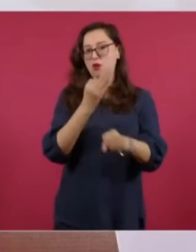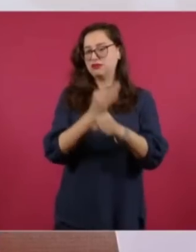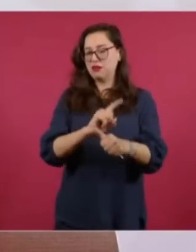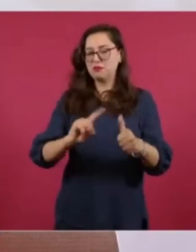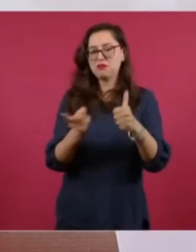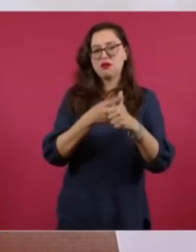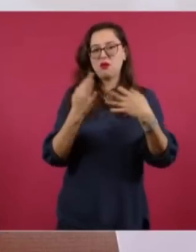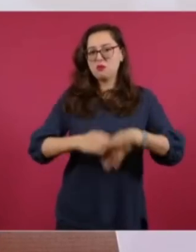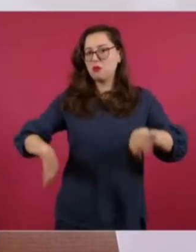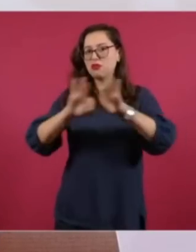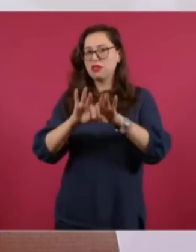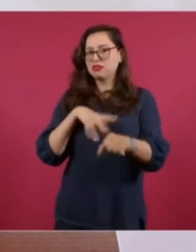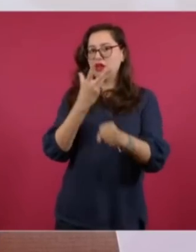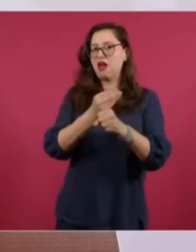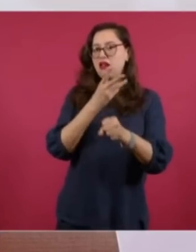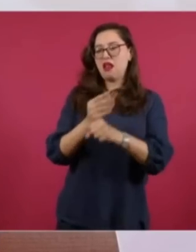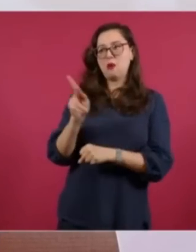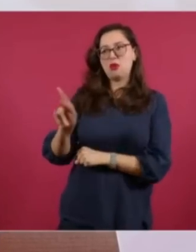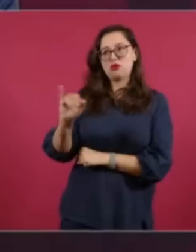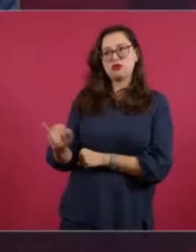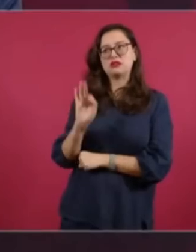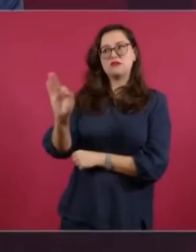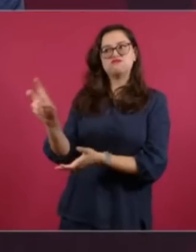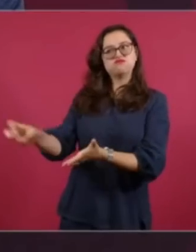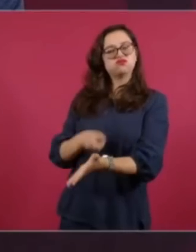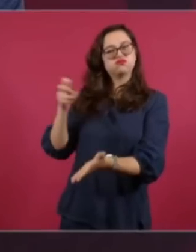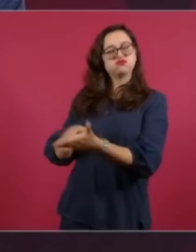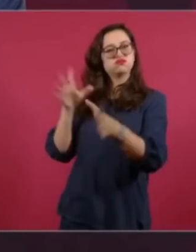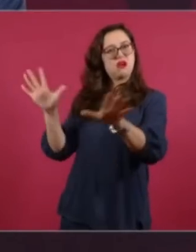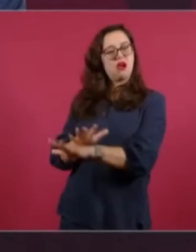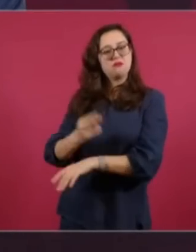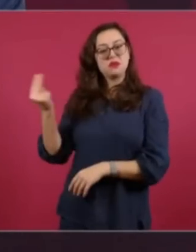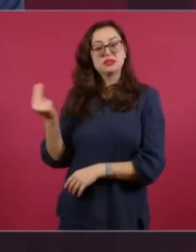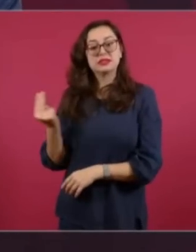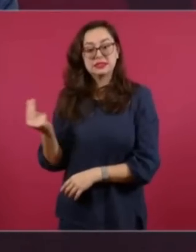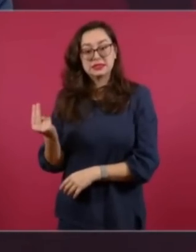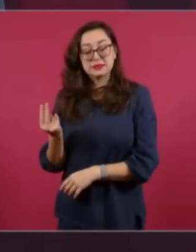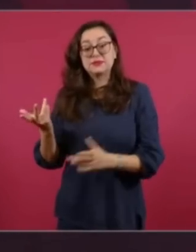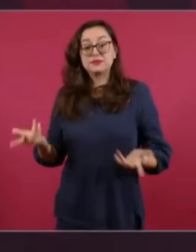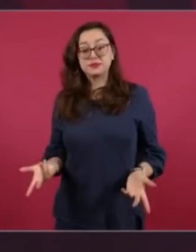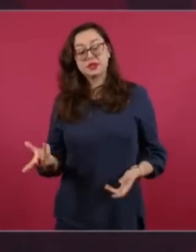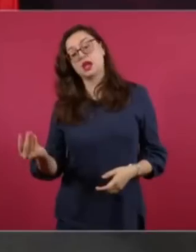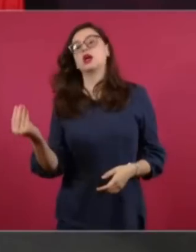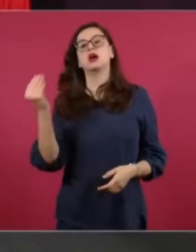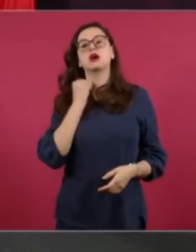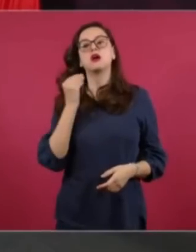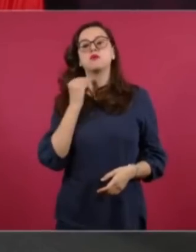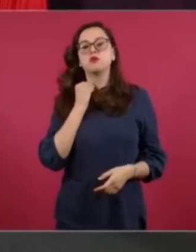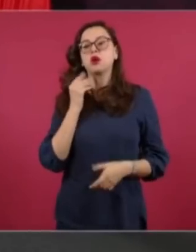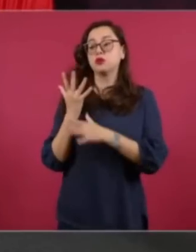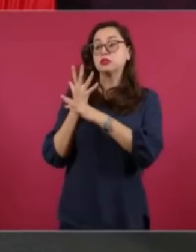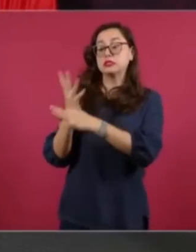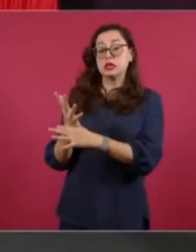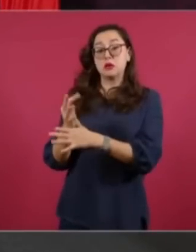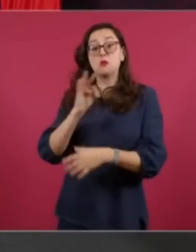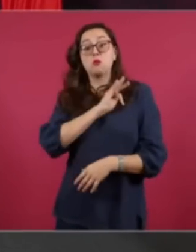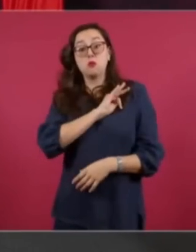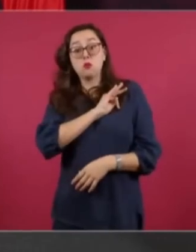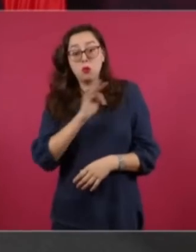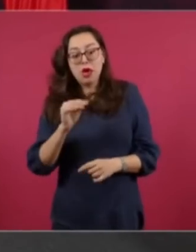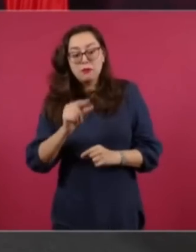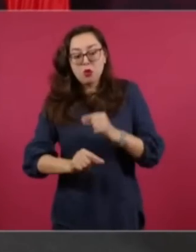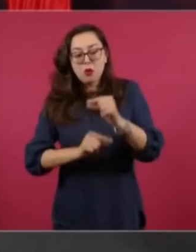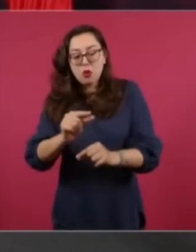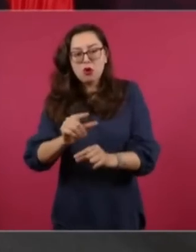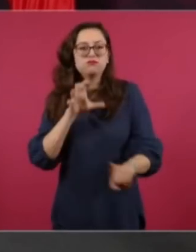Porque, como dirían los mismos abogados, el que puede lo más puede lo menos.